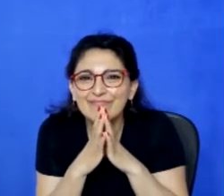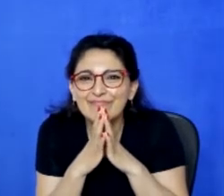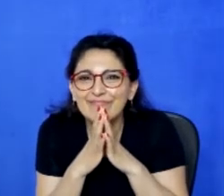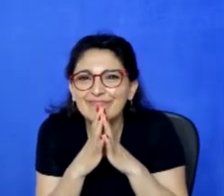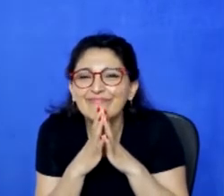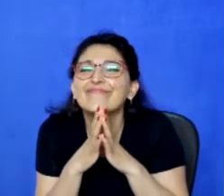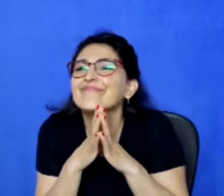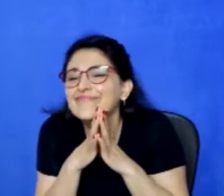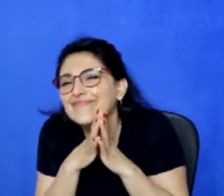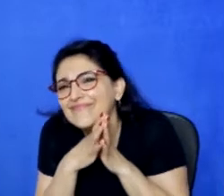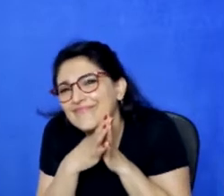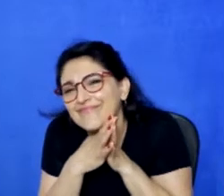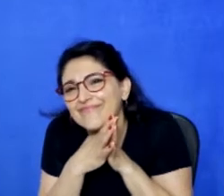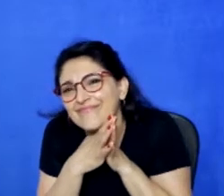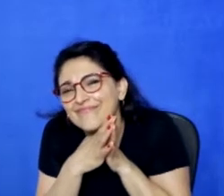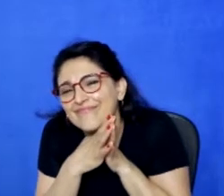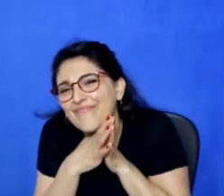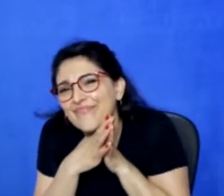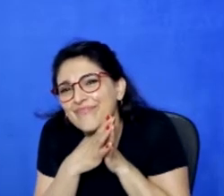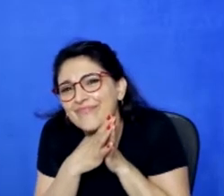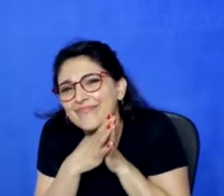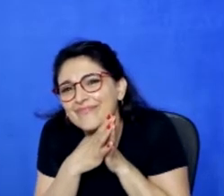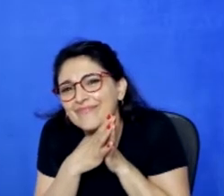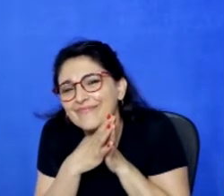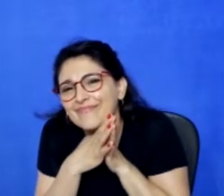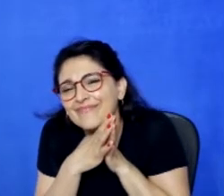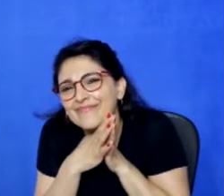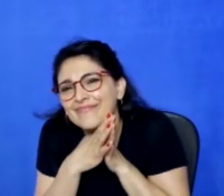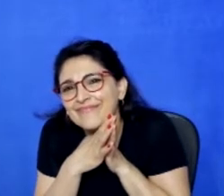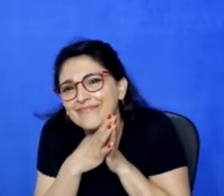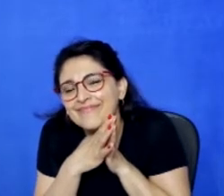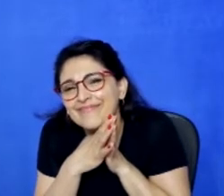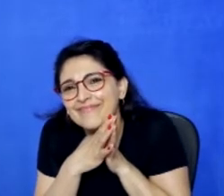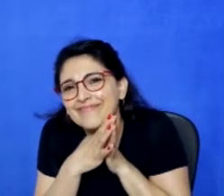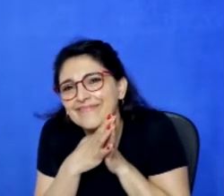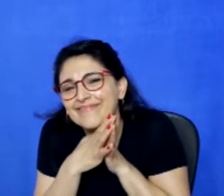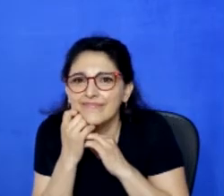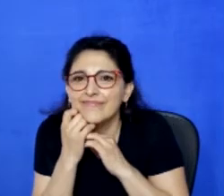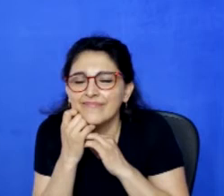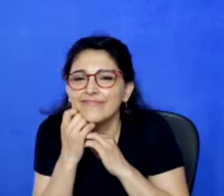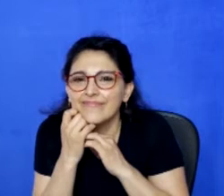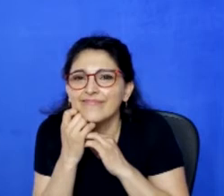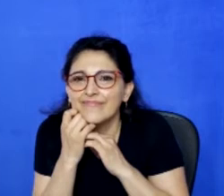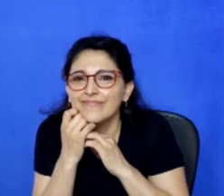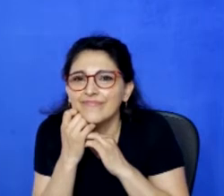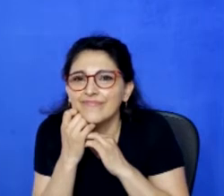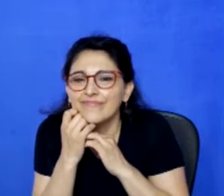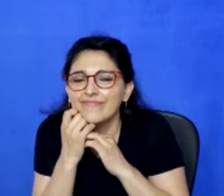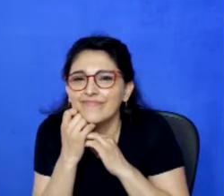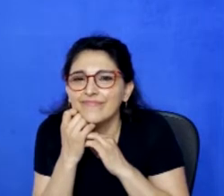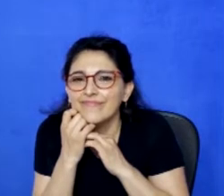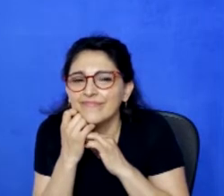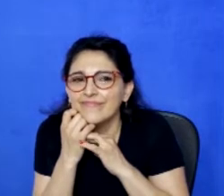pero es un placer. Yo te digo que un aplauso vale miles de dólares. Tiene que ver con una